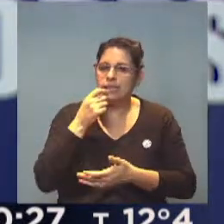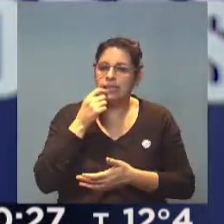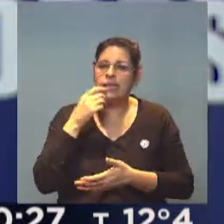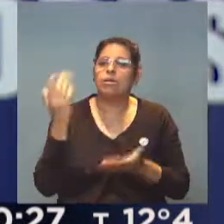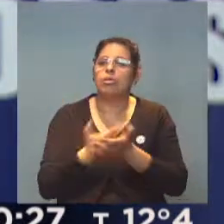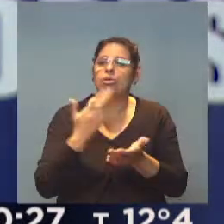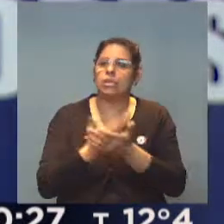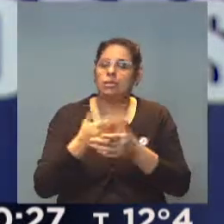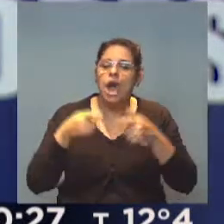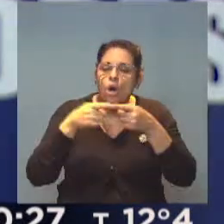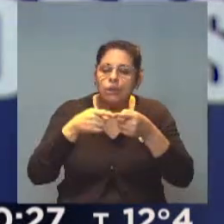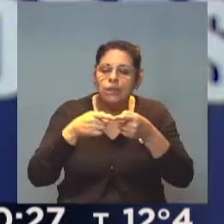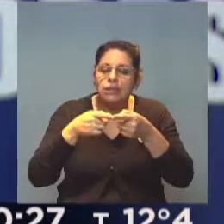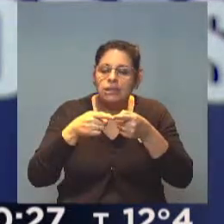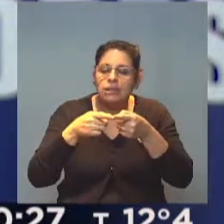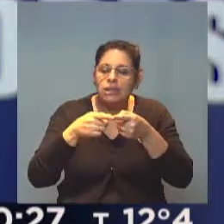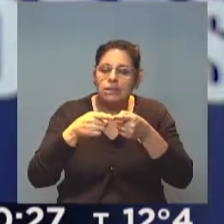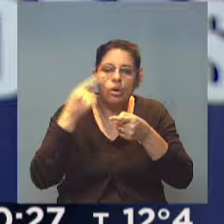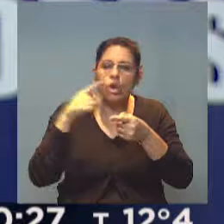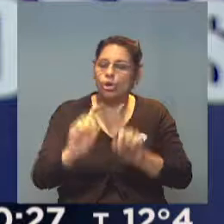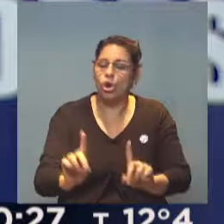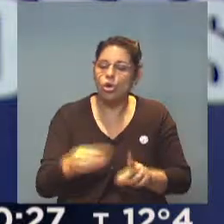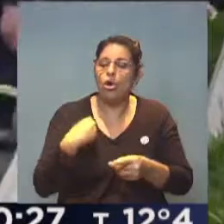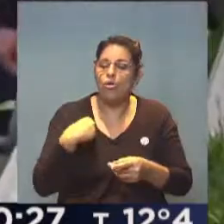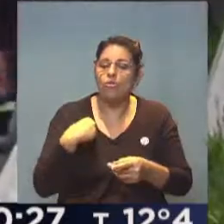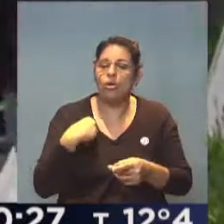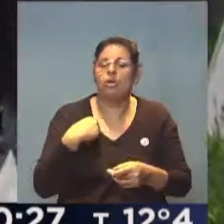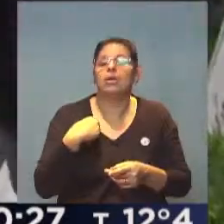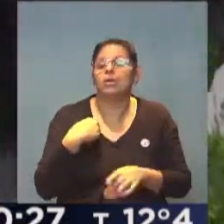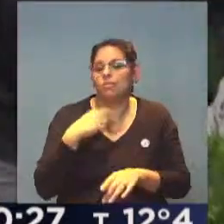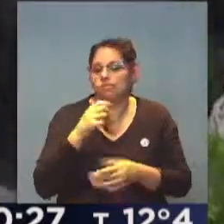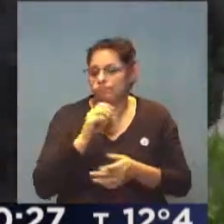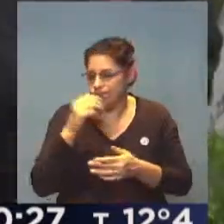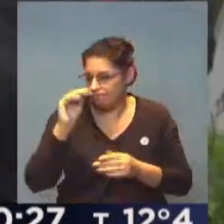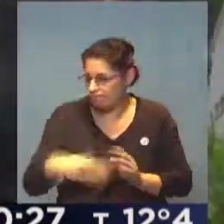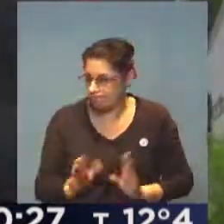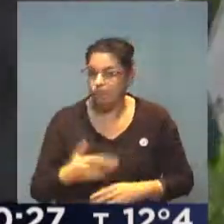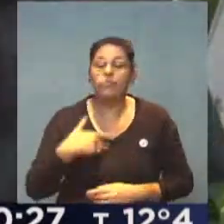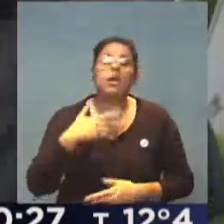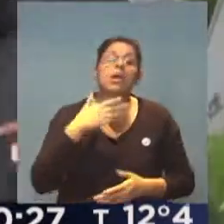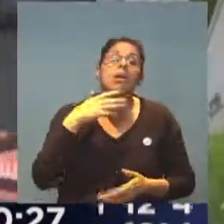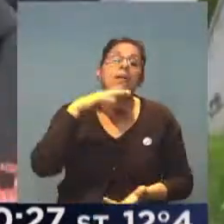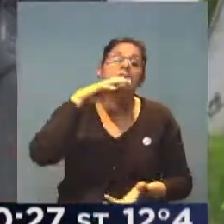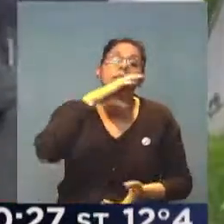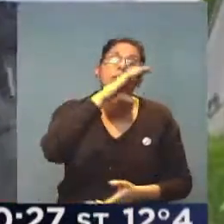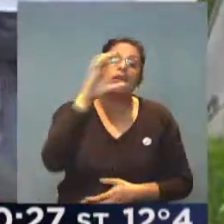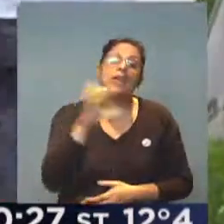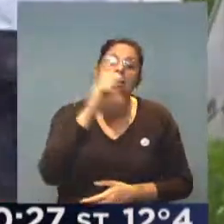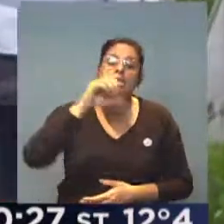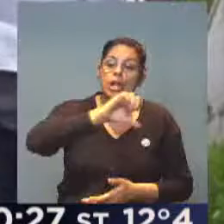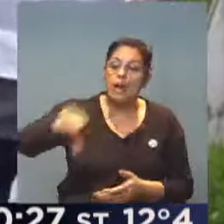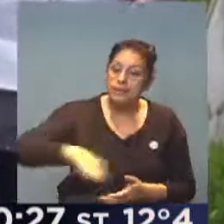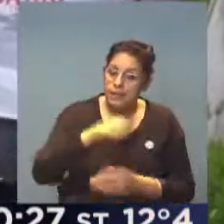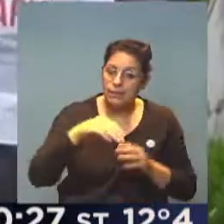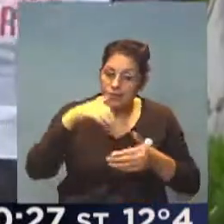la productividad establecida arbitrariamente por el patrón. En tanto, la Federación Aceitera, que nuclea a 7.000